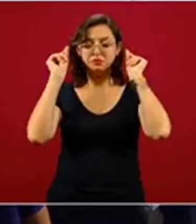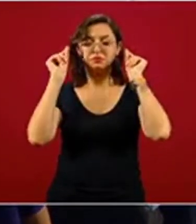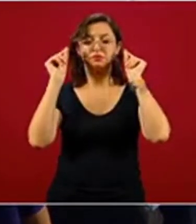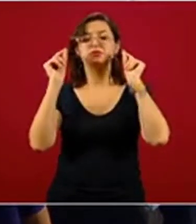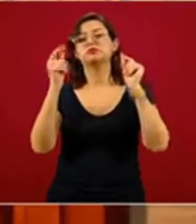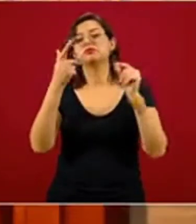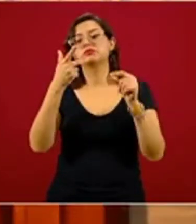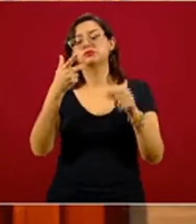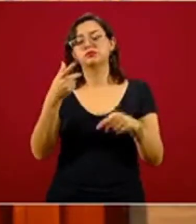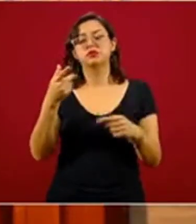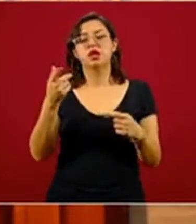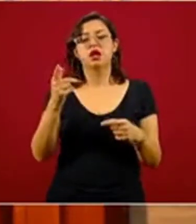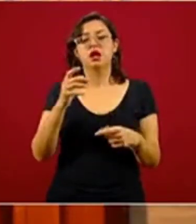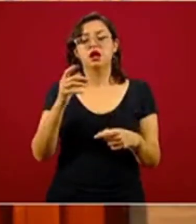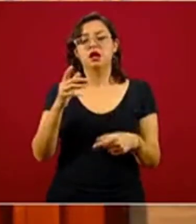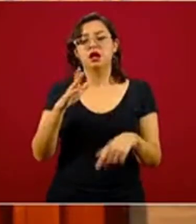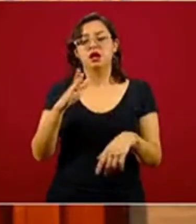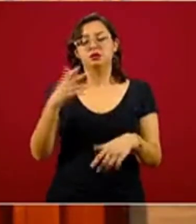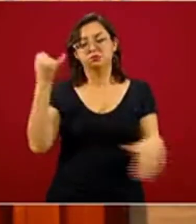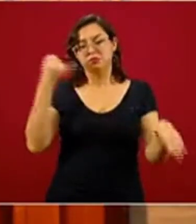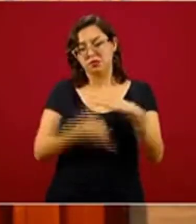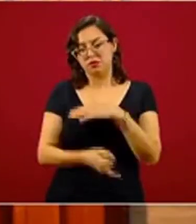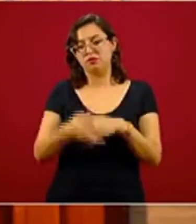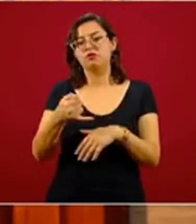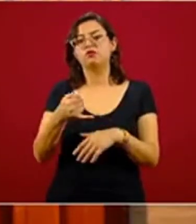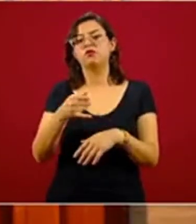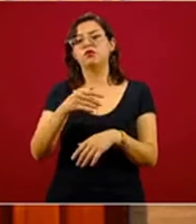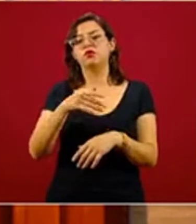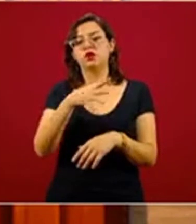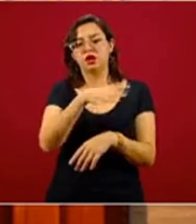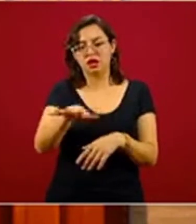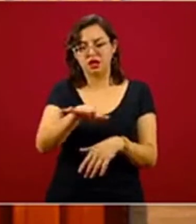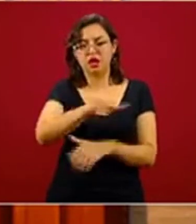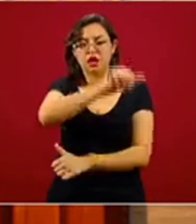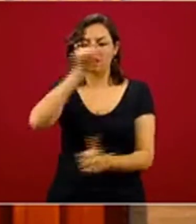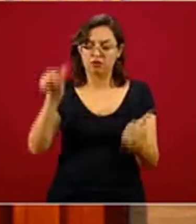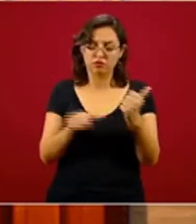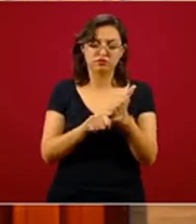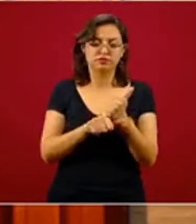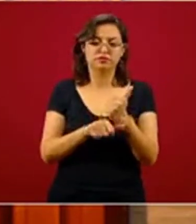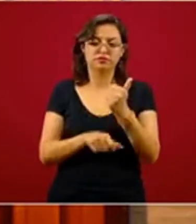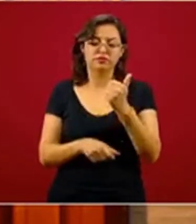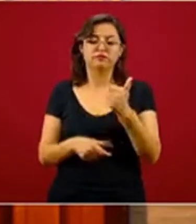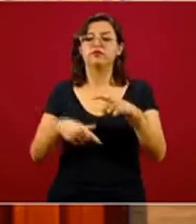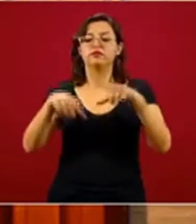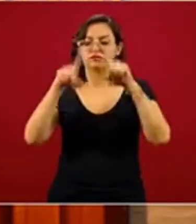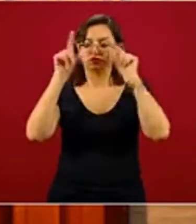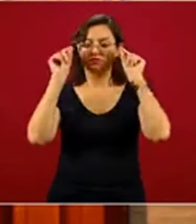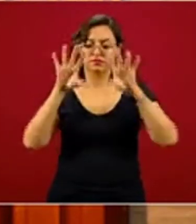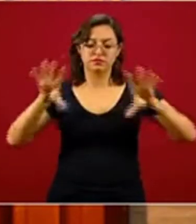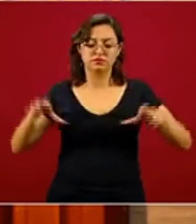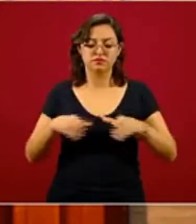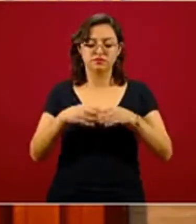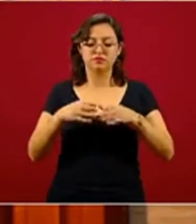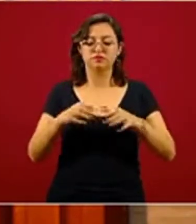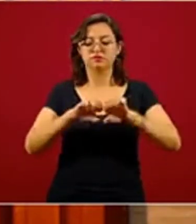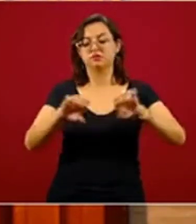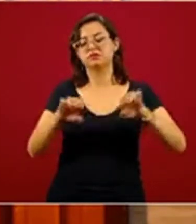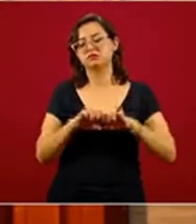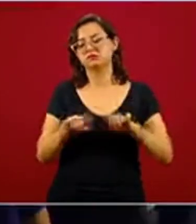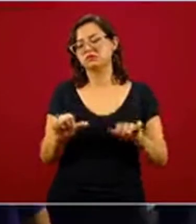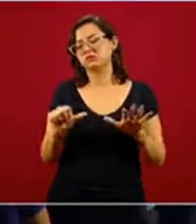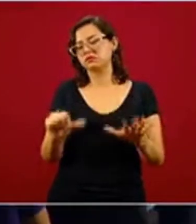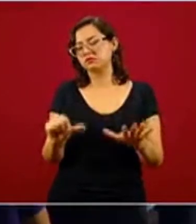enfermeras especialistas, enfermeras generales y auxiliares. Es un equipo, digo, de aproximadamente 16, estoy hablando de